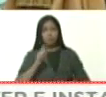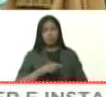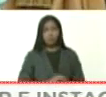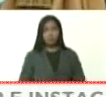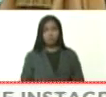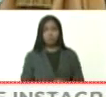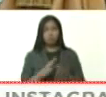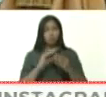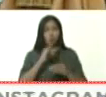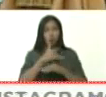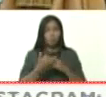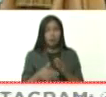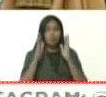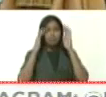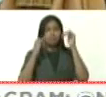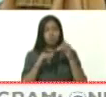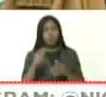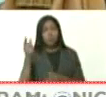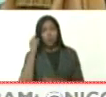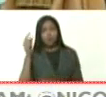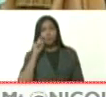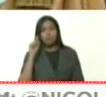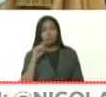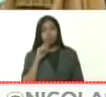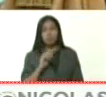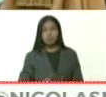todos los planes de atención a la mujer embarazada,